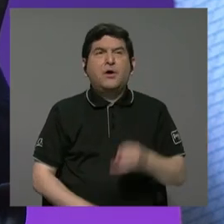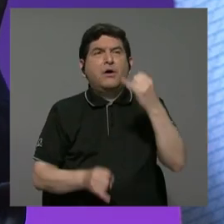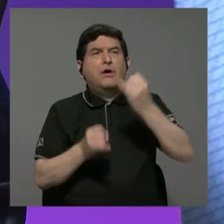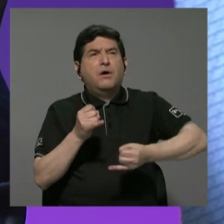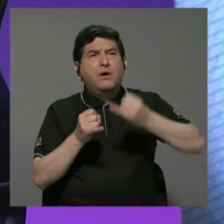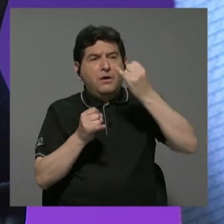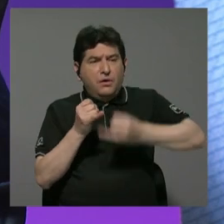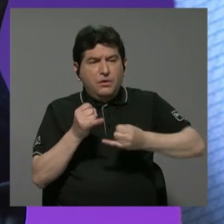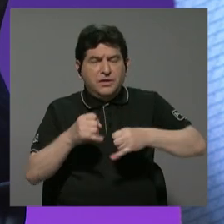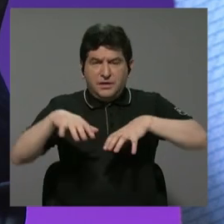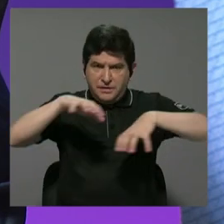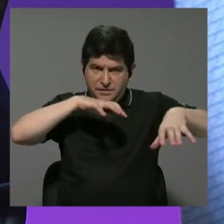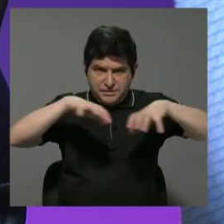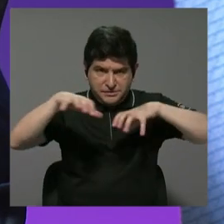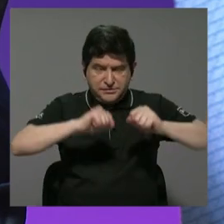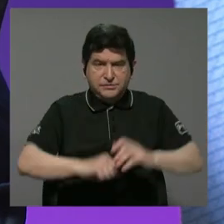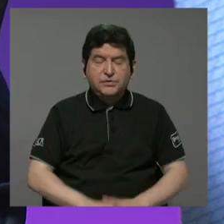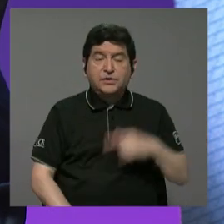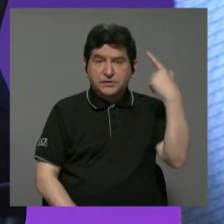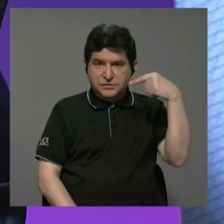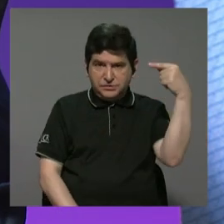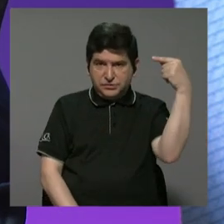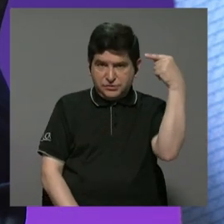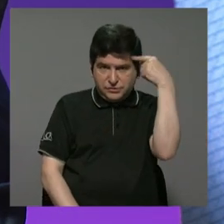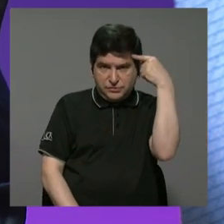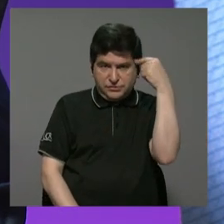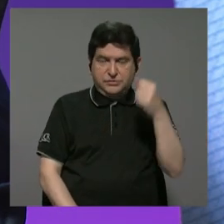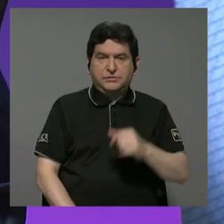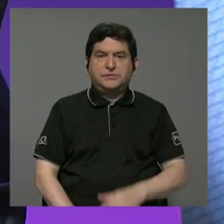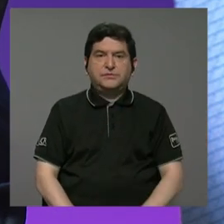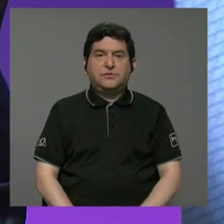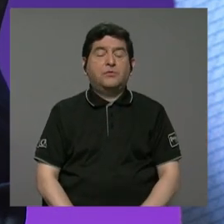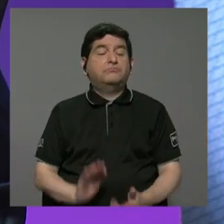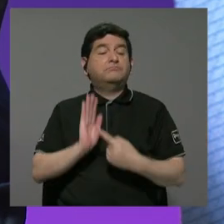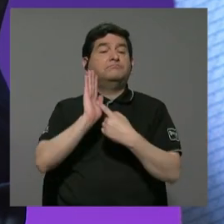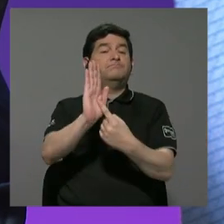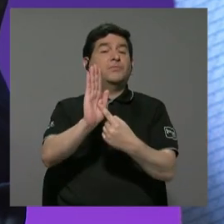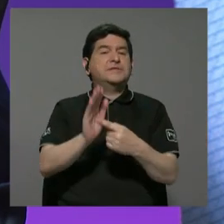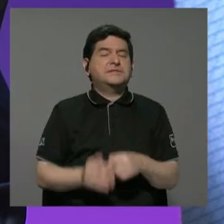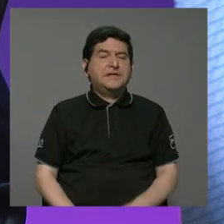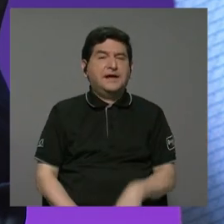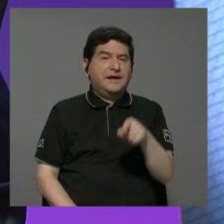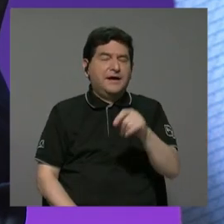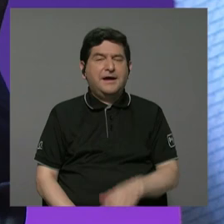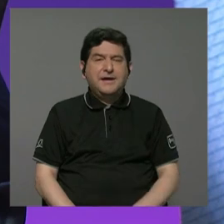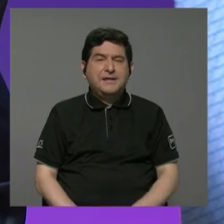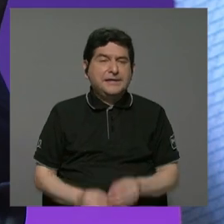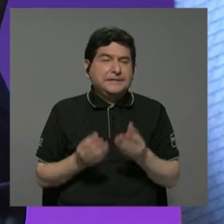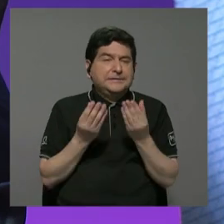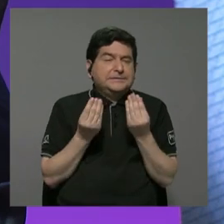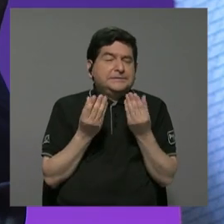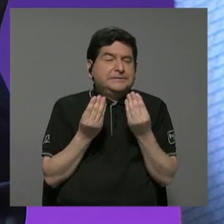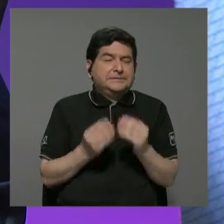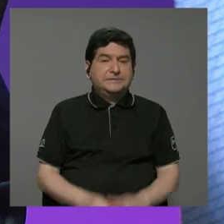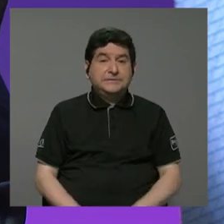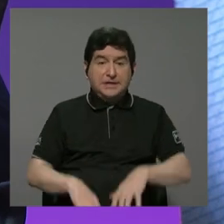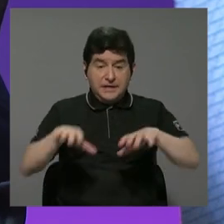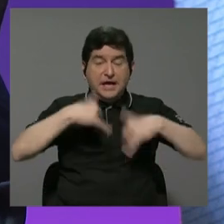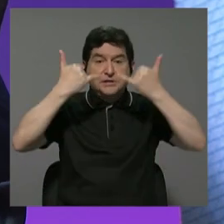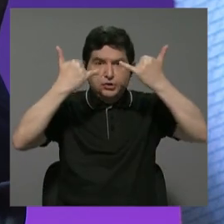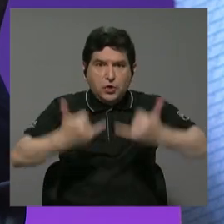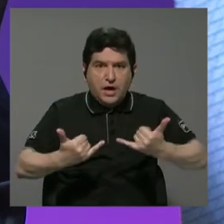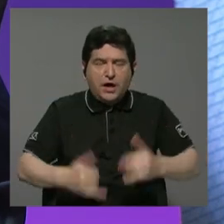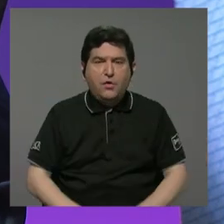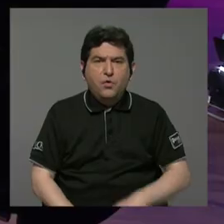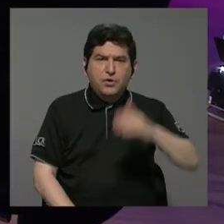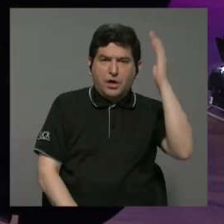últimas actuaciones gubernamentales ya muestran cierto nerviosismo, ¿verdad? Y por eso es que actúan como actúan, en